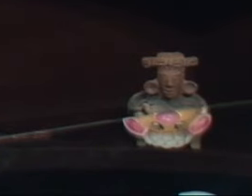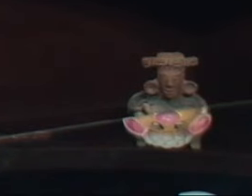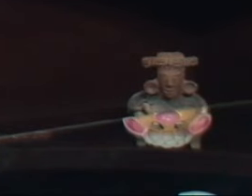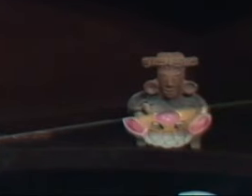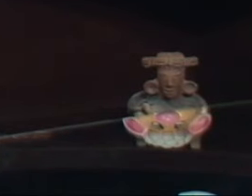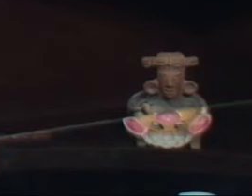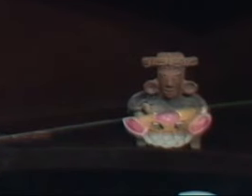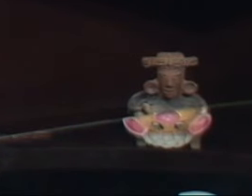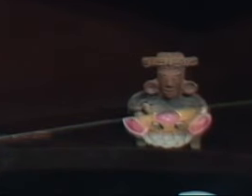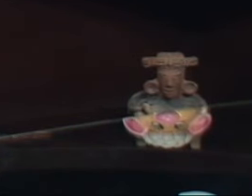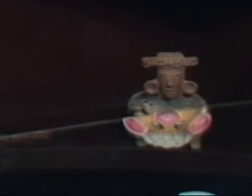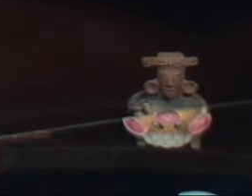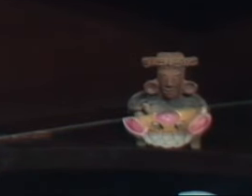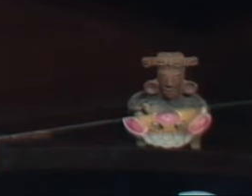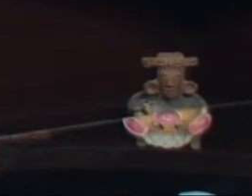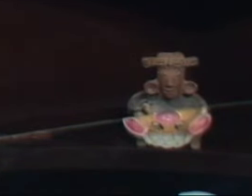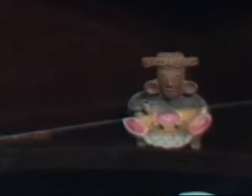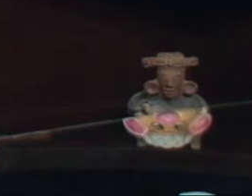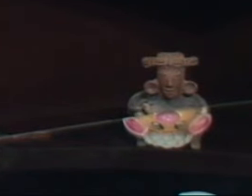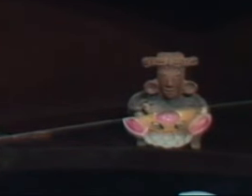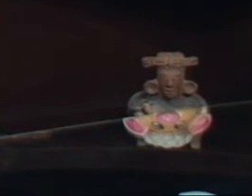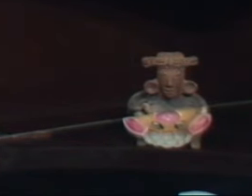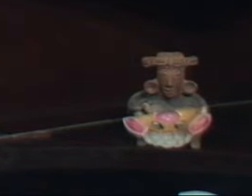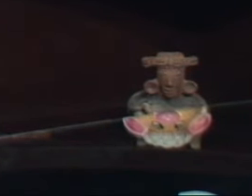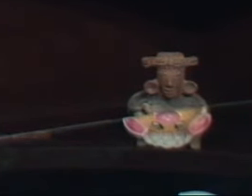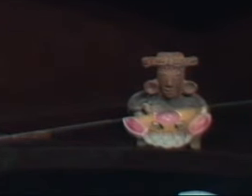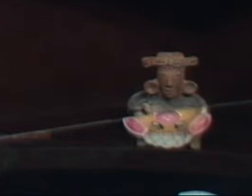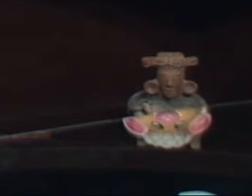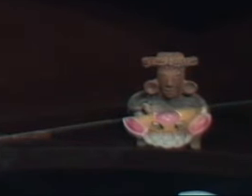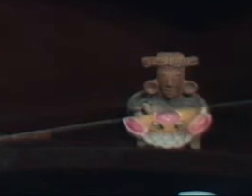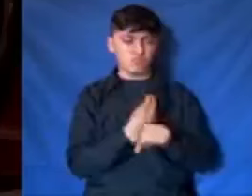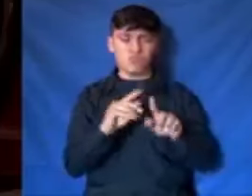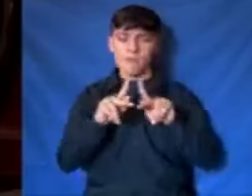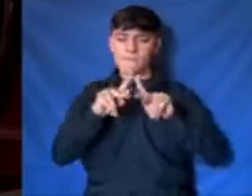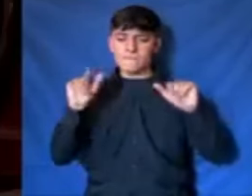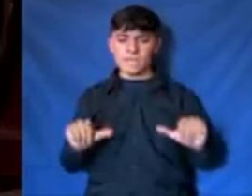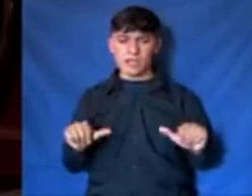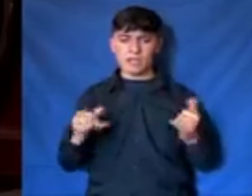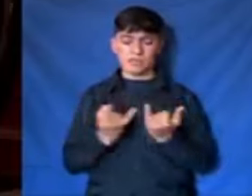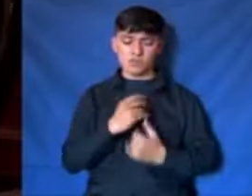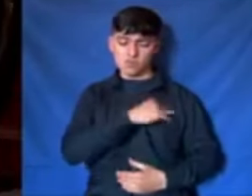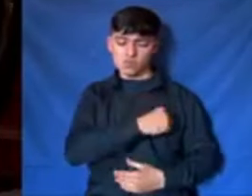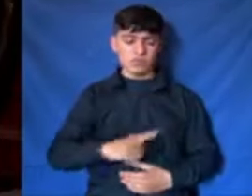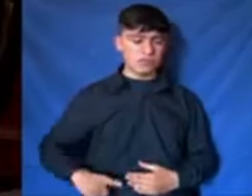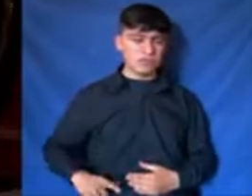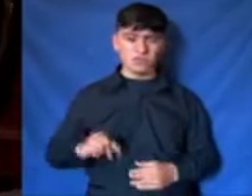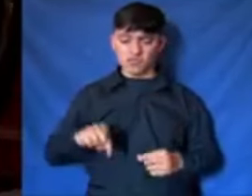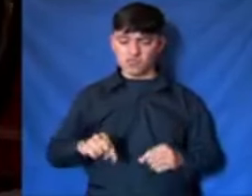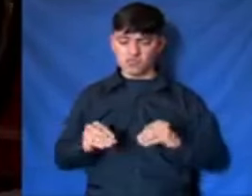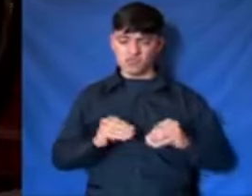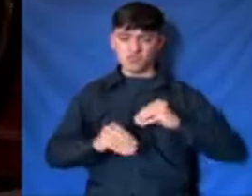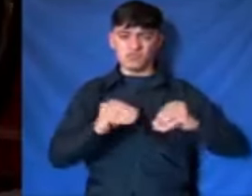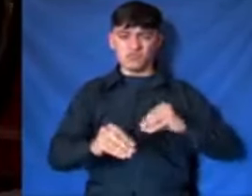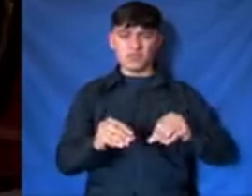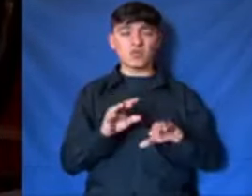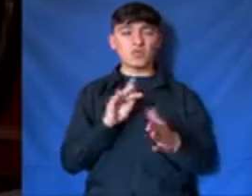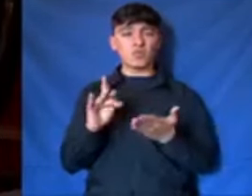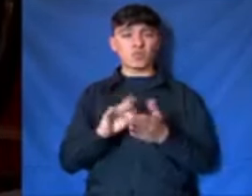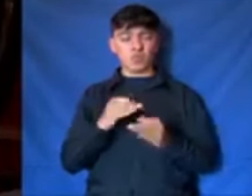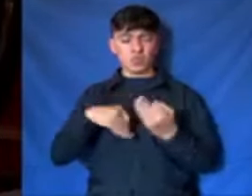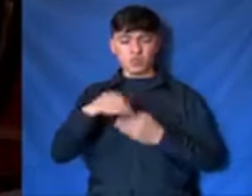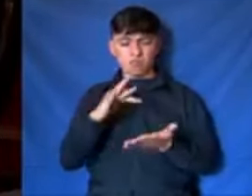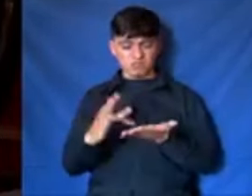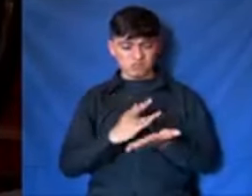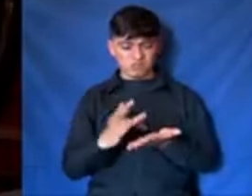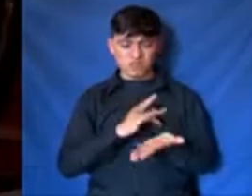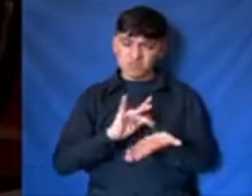vocación de servicio y liderazgo del presidente Alfonso Martínez. Todo este trabajo no había sido posible sin el apoyo constante y